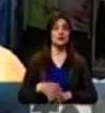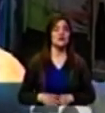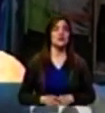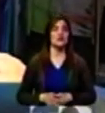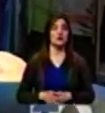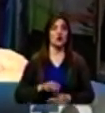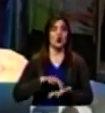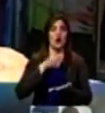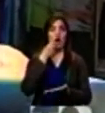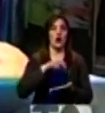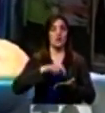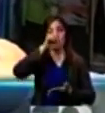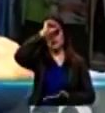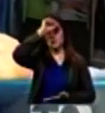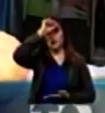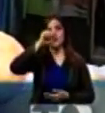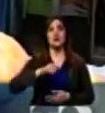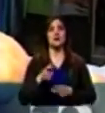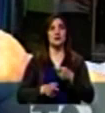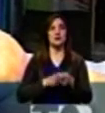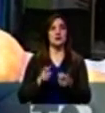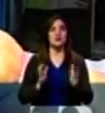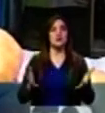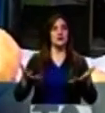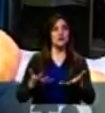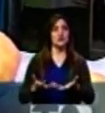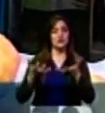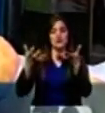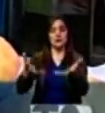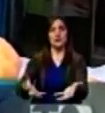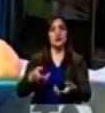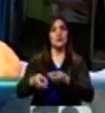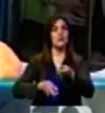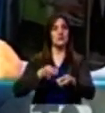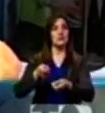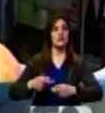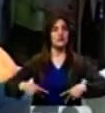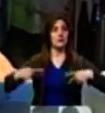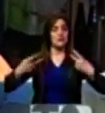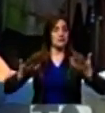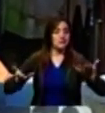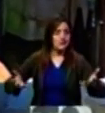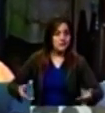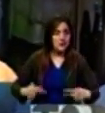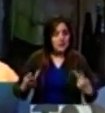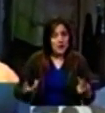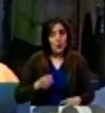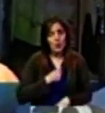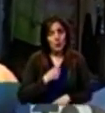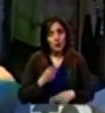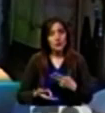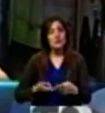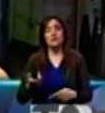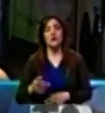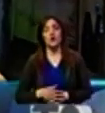vendo el tostadito con chicharrón, la batea llenita, saco pera, De eso vivo, ¿de qué más voy a vivir? Ya